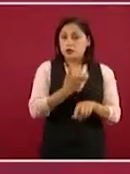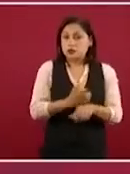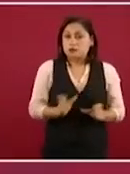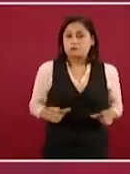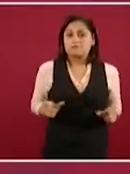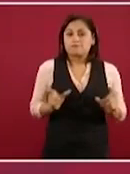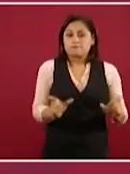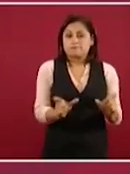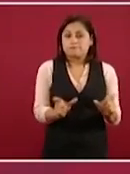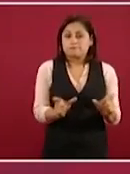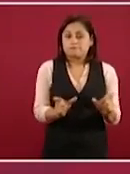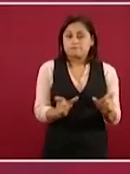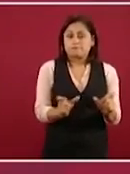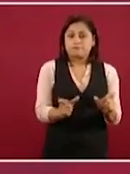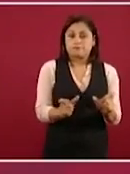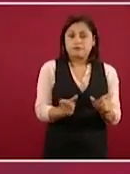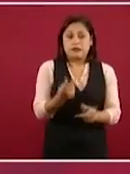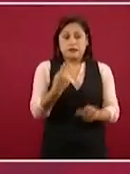Estos son los planteamientos,